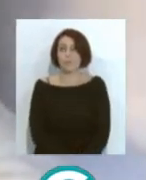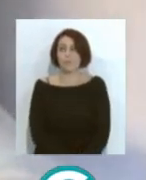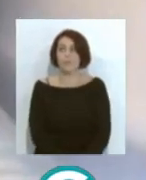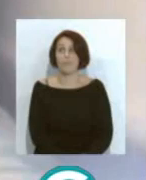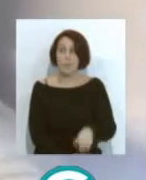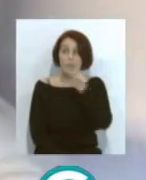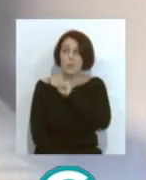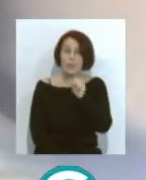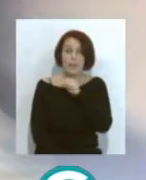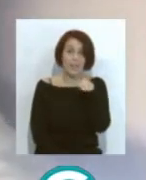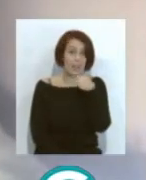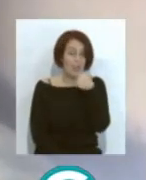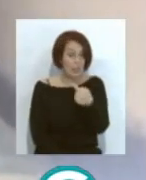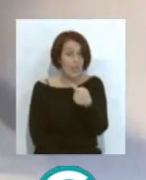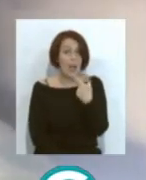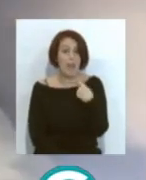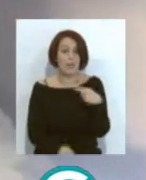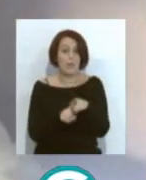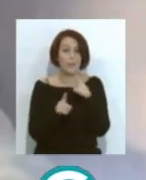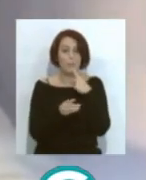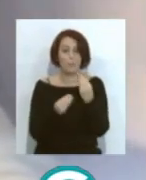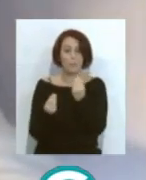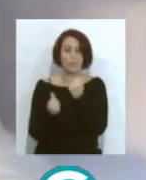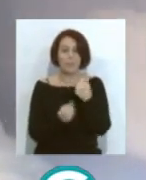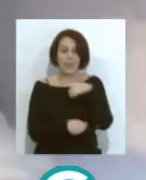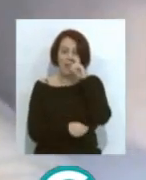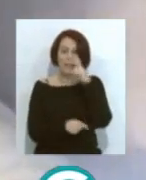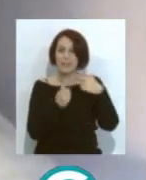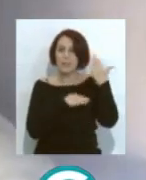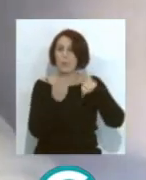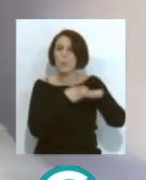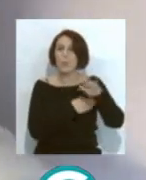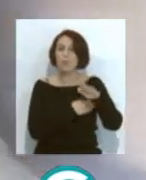doble, como tú decías, con sabor añejo y con esa